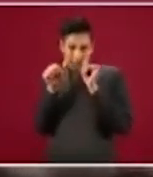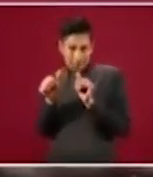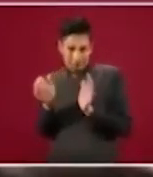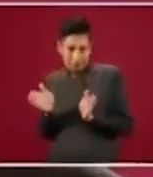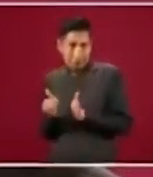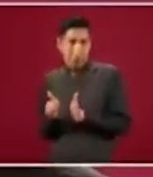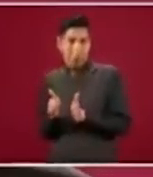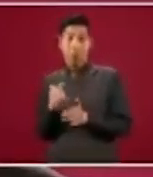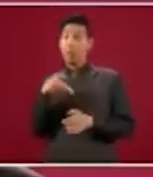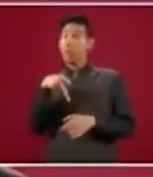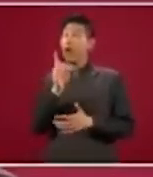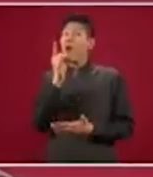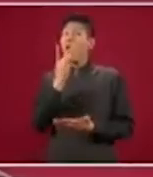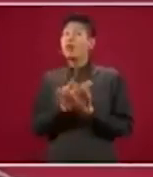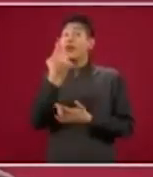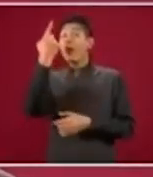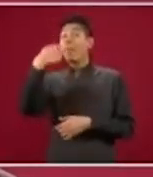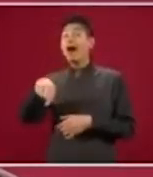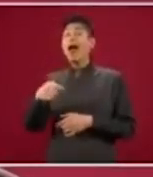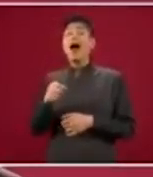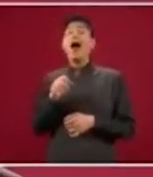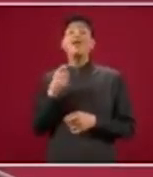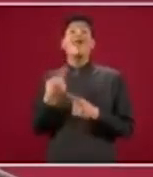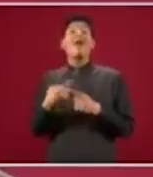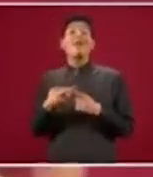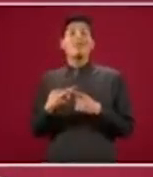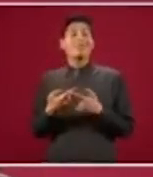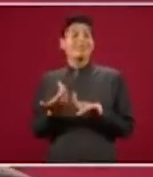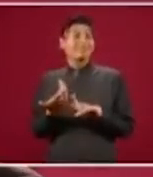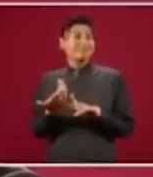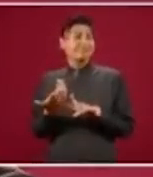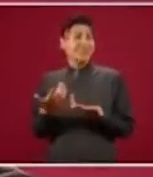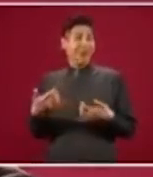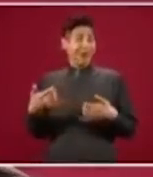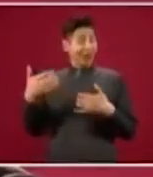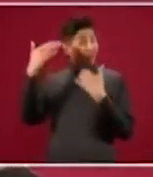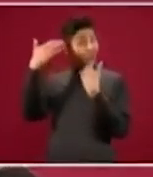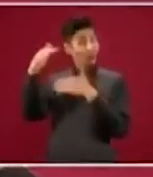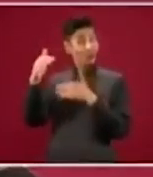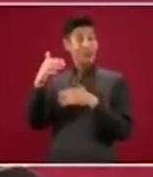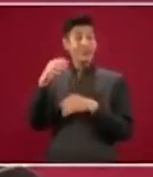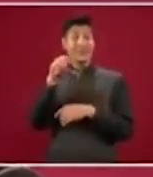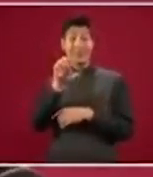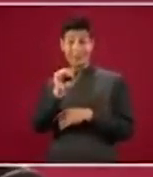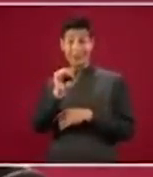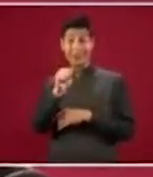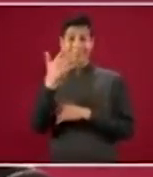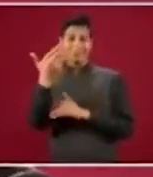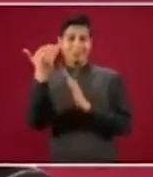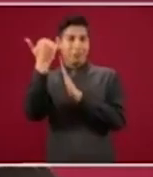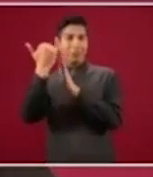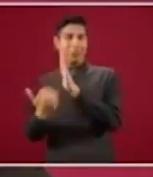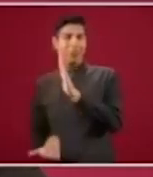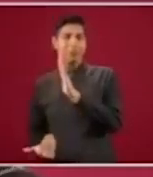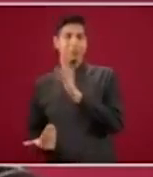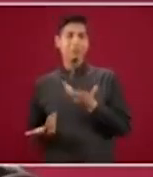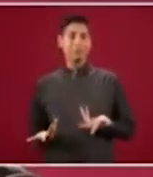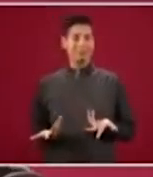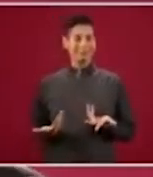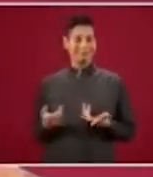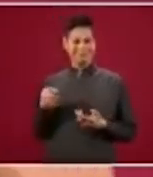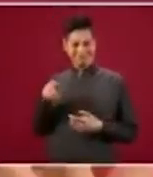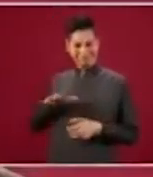incluía y de manera muy restringida, por ejemplo, la atención a los infartos cardíacos.